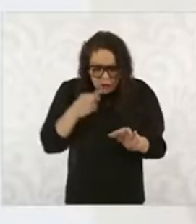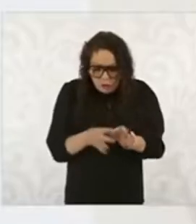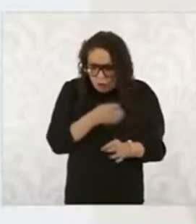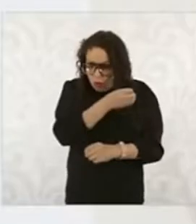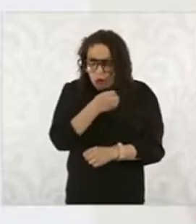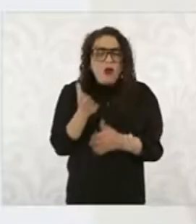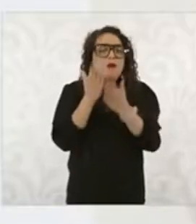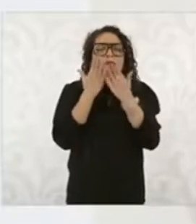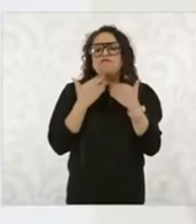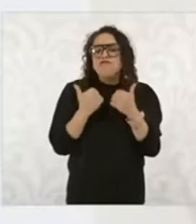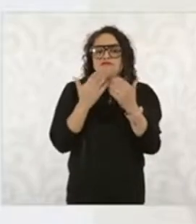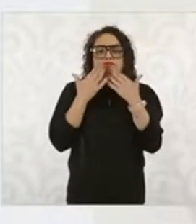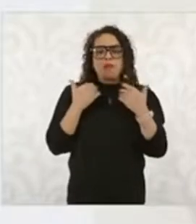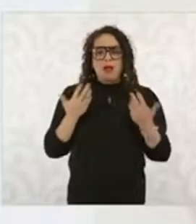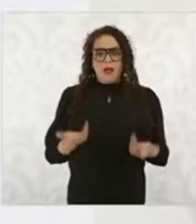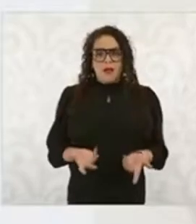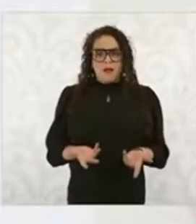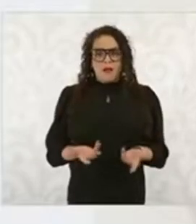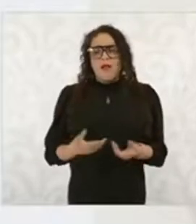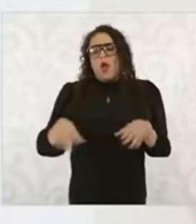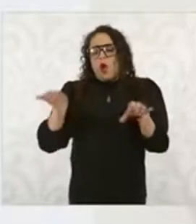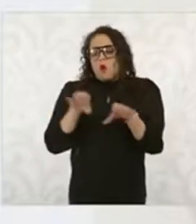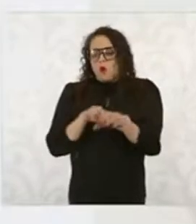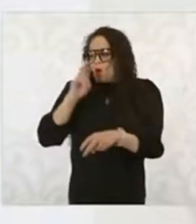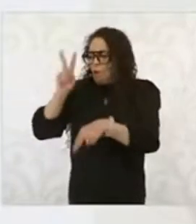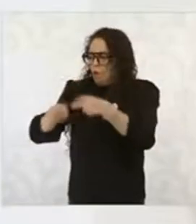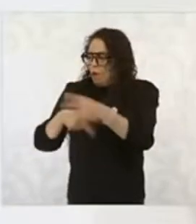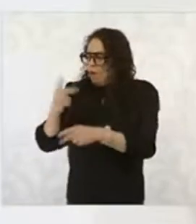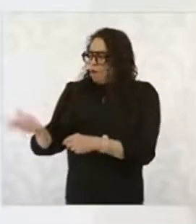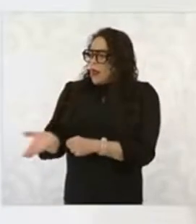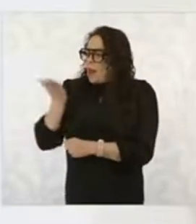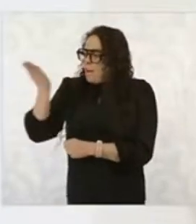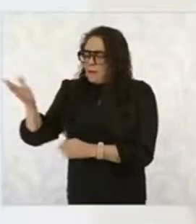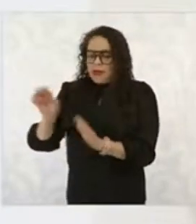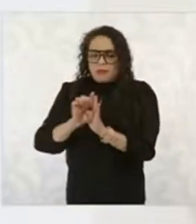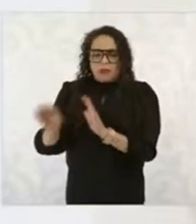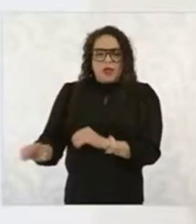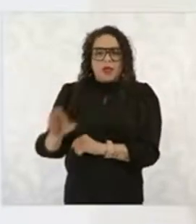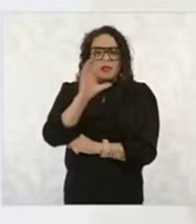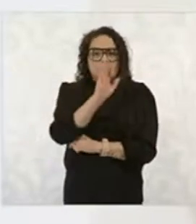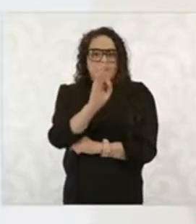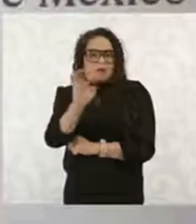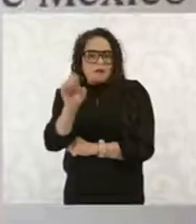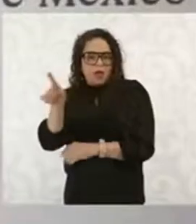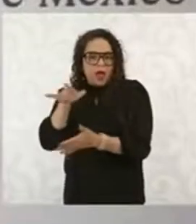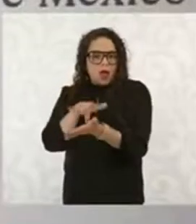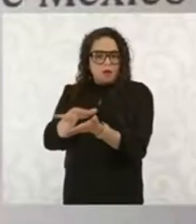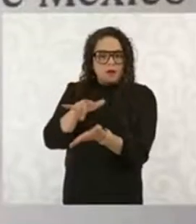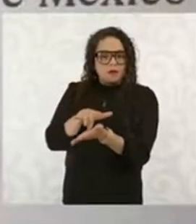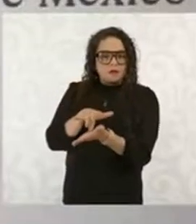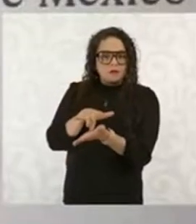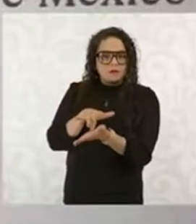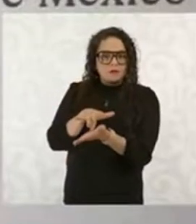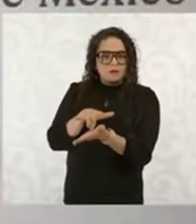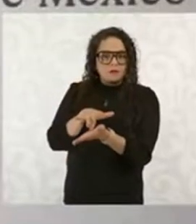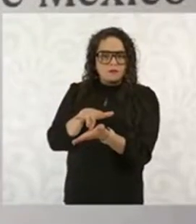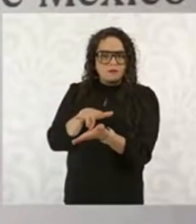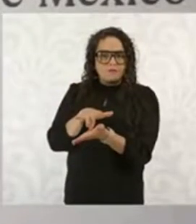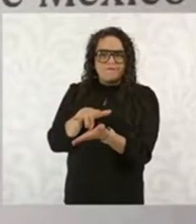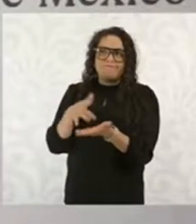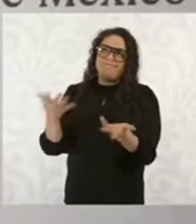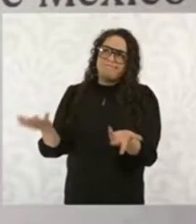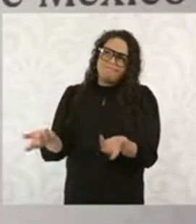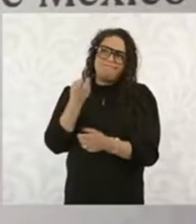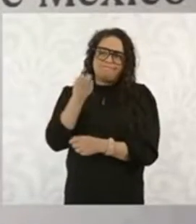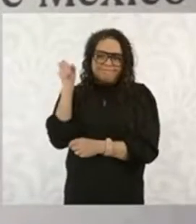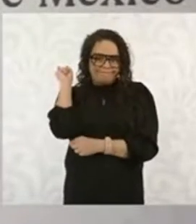título de concesión en orden, no pueden ir a pedir subsidio a CFE, donde está subsidiada la tarifa. Entonces, en vez